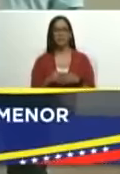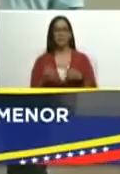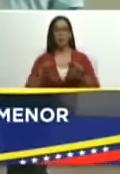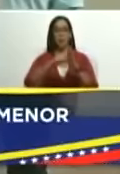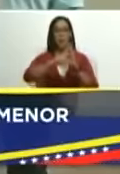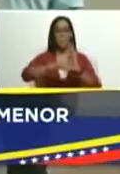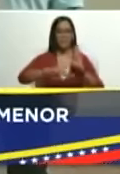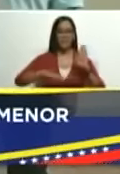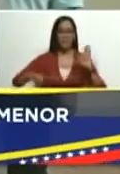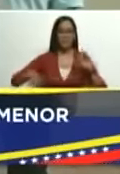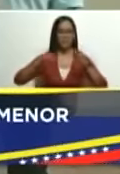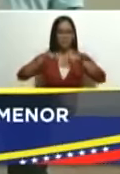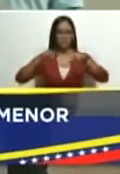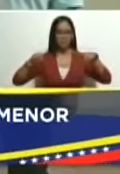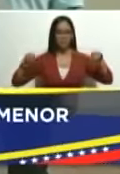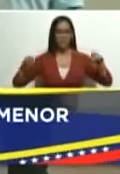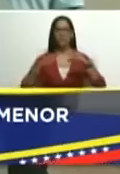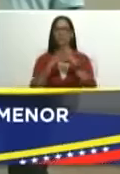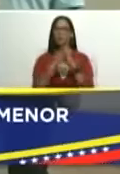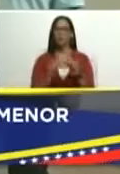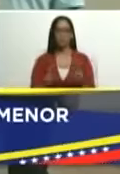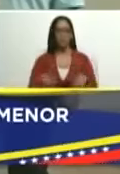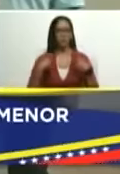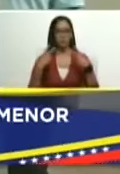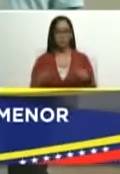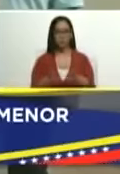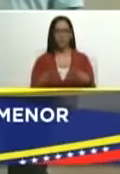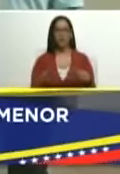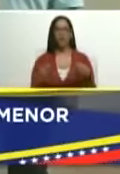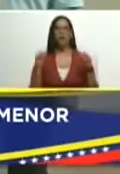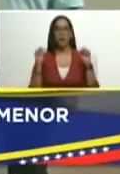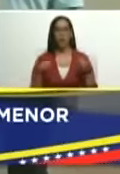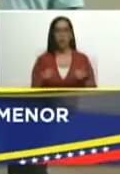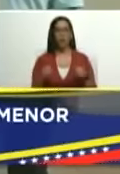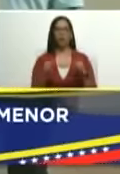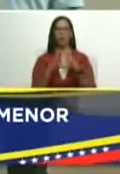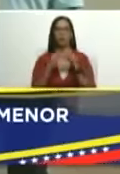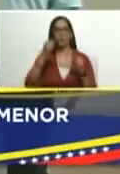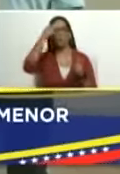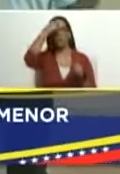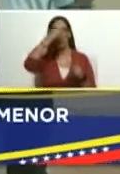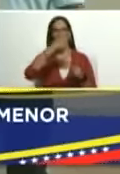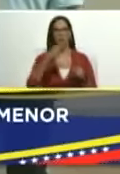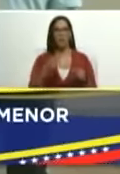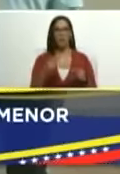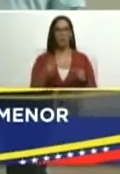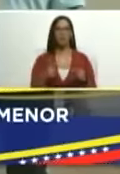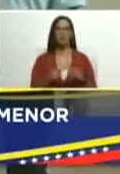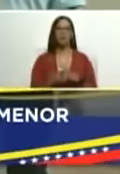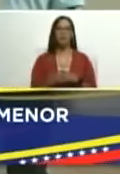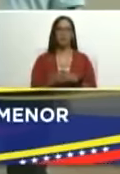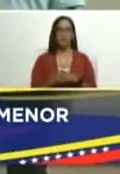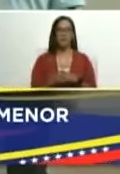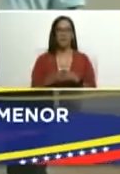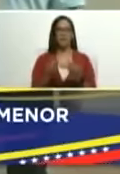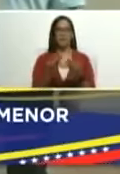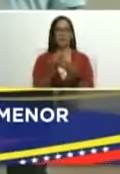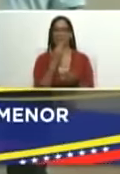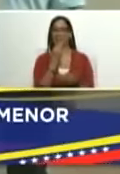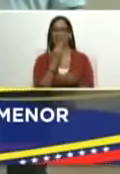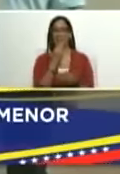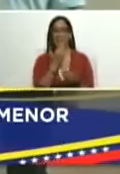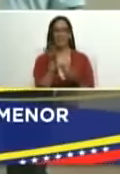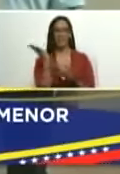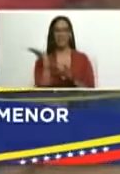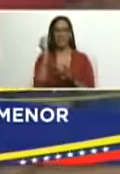y las bancas, todo recuperado. Hoy aquí, además de todo el pueblo, de las unidades aledañas, enfóquenlo ahí